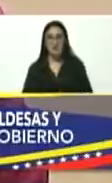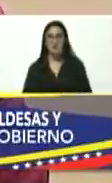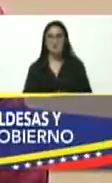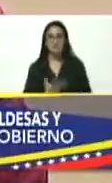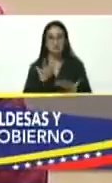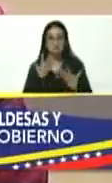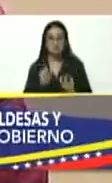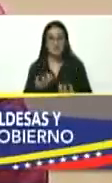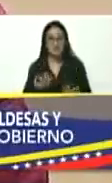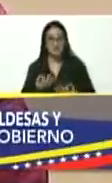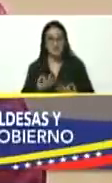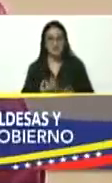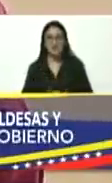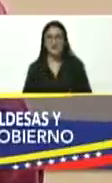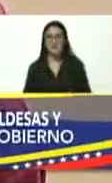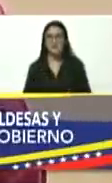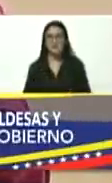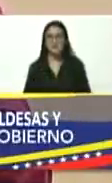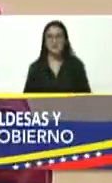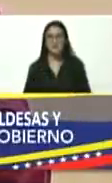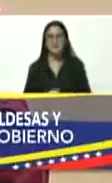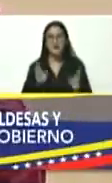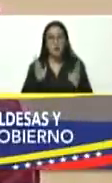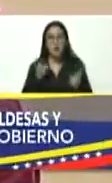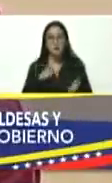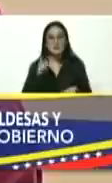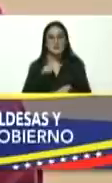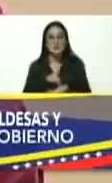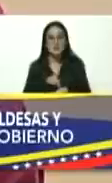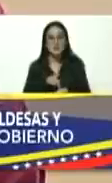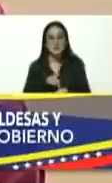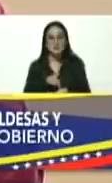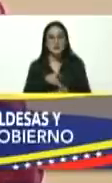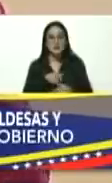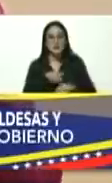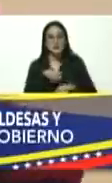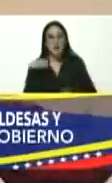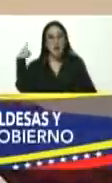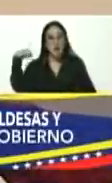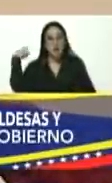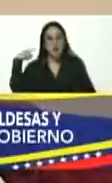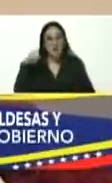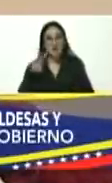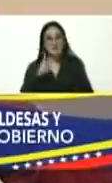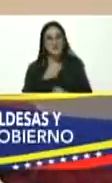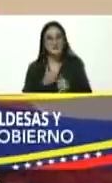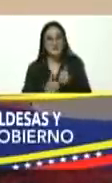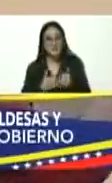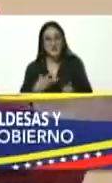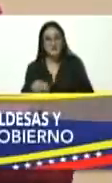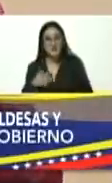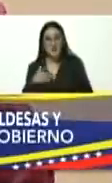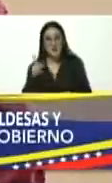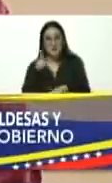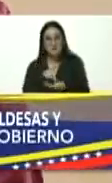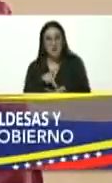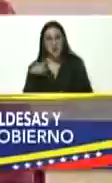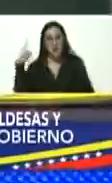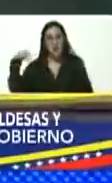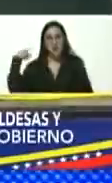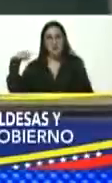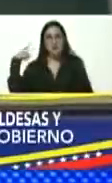usted sabrá me ha gustado ir a londres a la vicepresidenta le hubiera gustado ir a londres